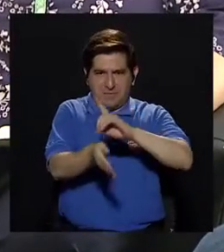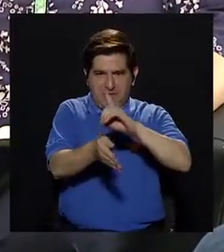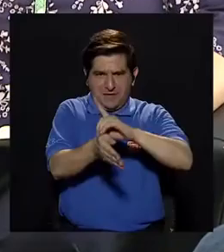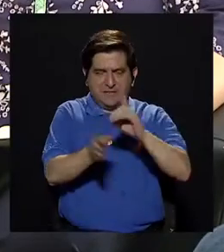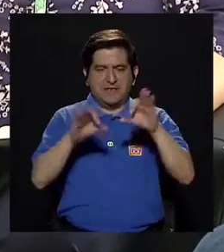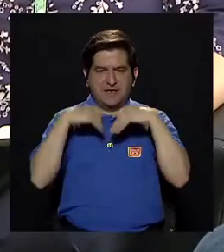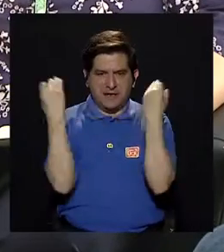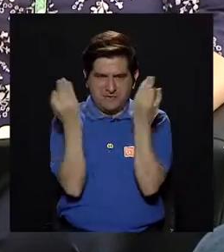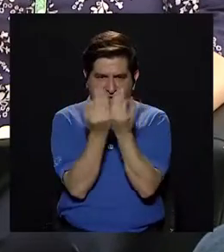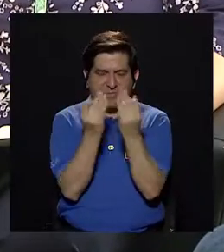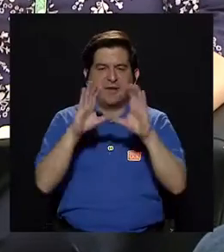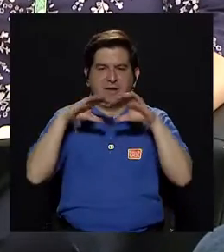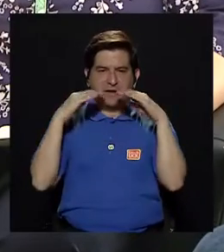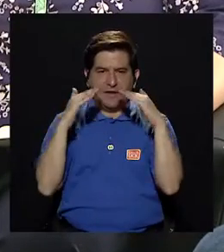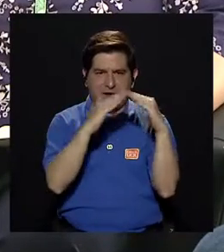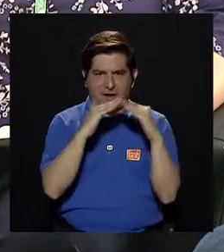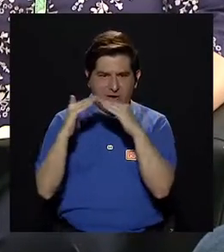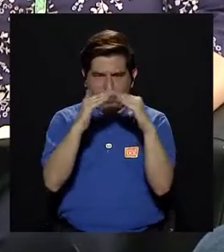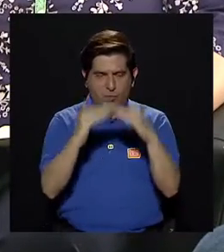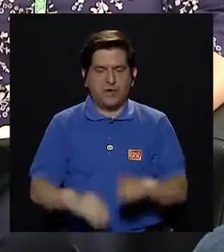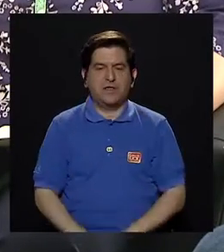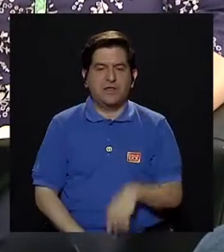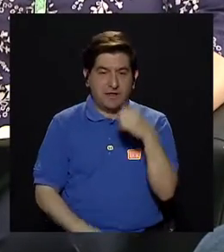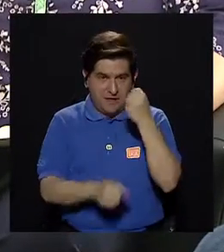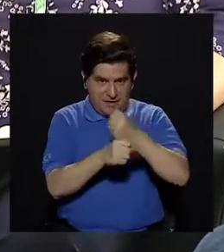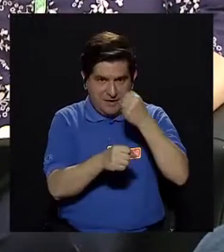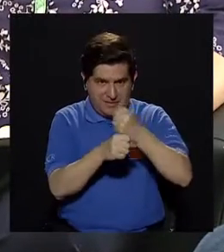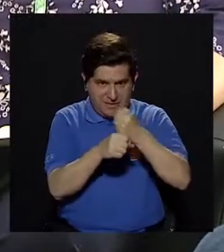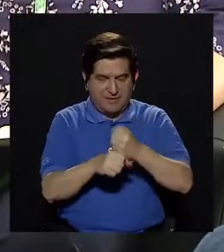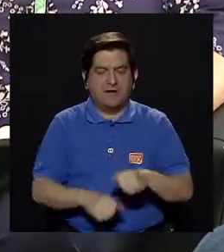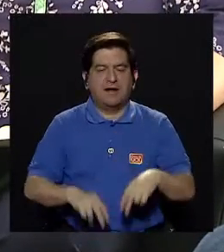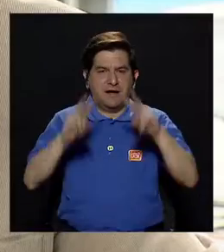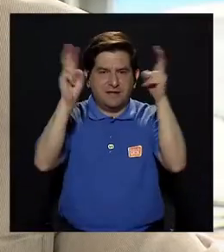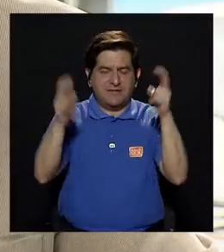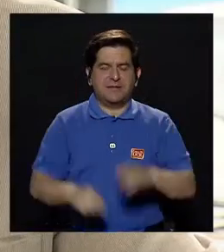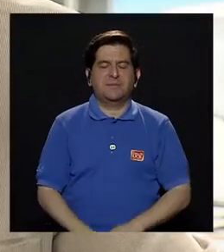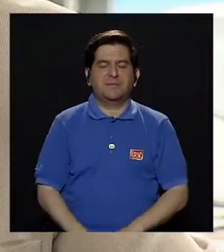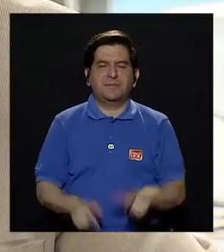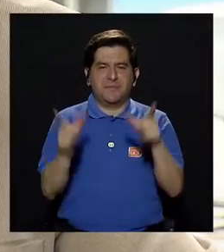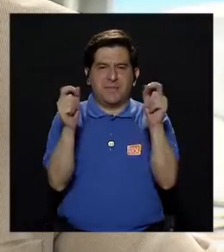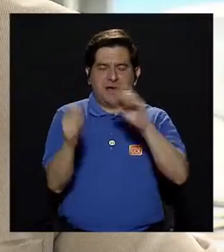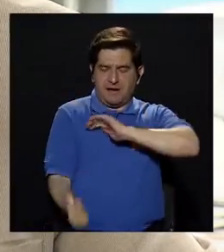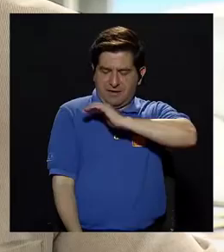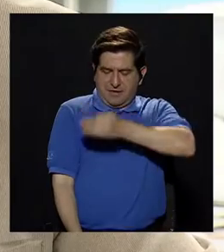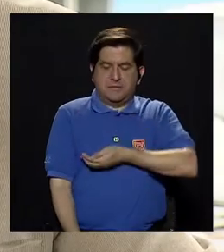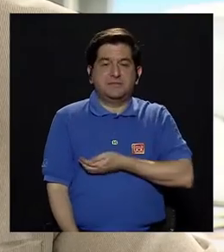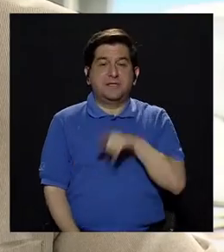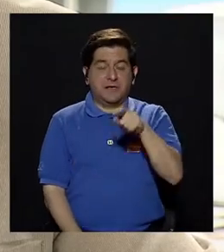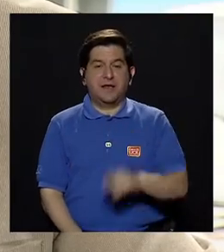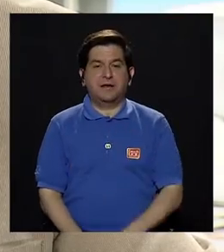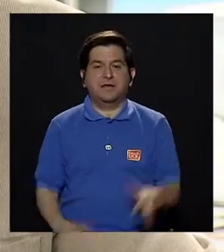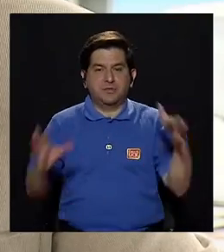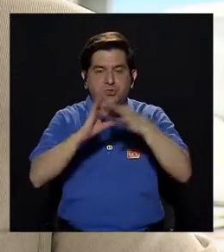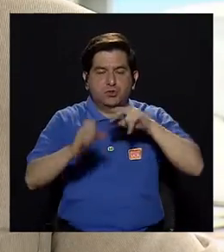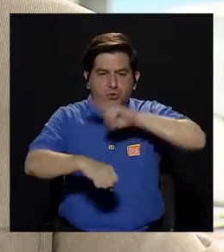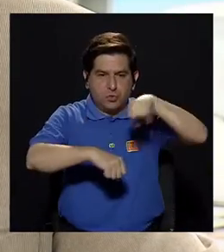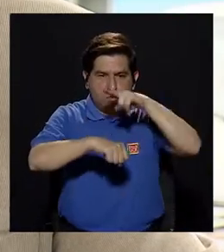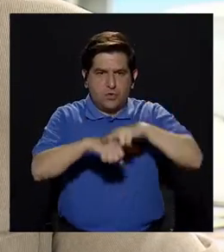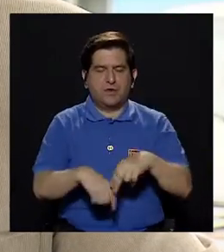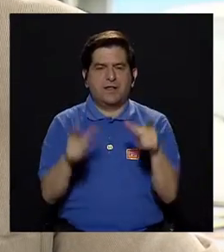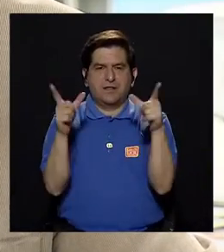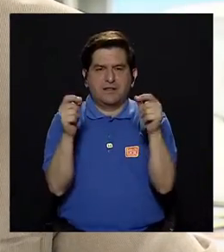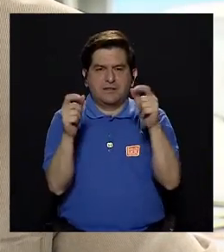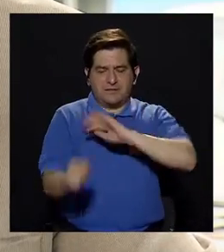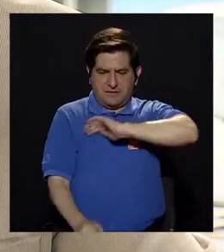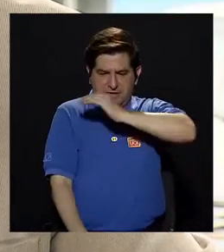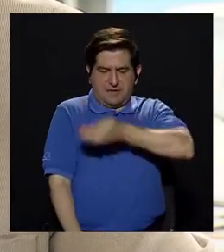y comunitaria, y además trabaja el cáncer de mama, y es actualmente coordinador nacional de cáncer